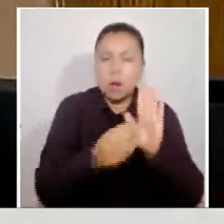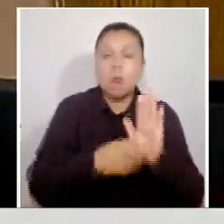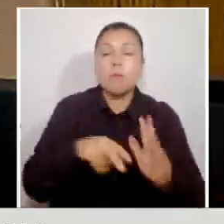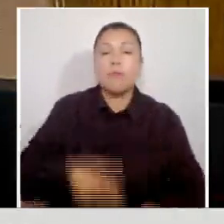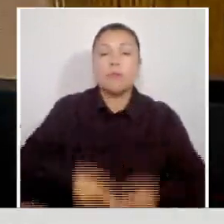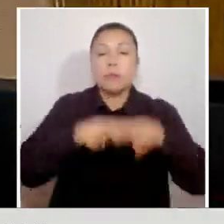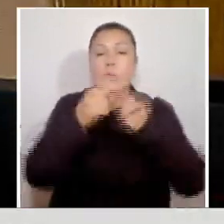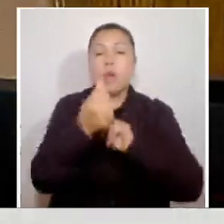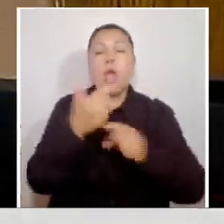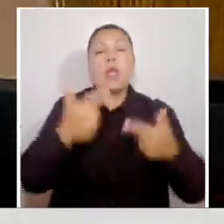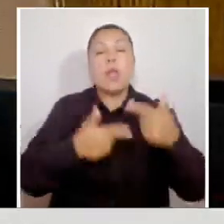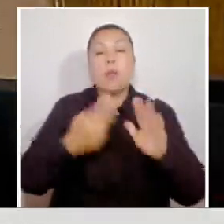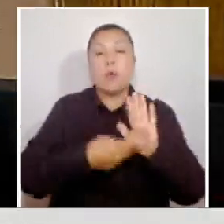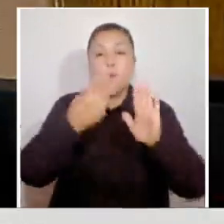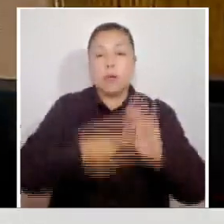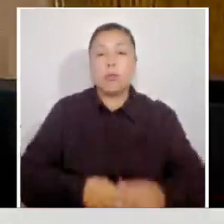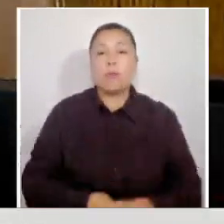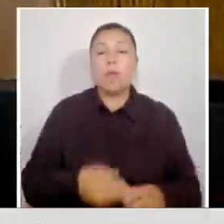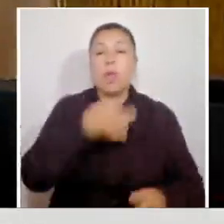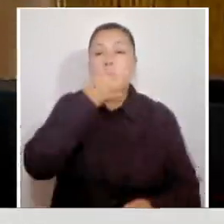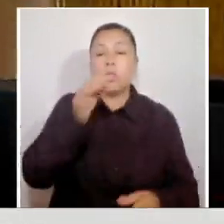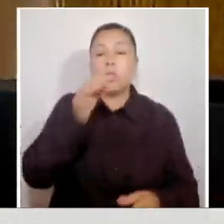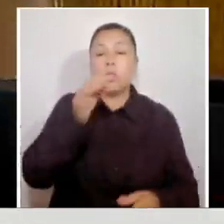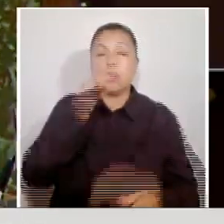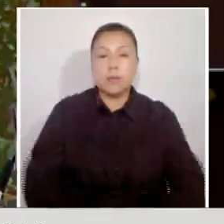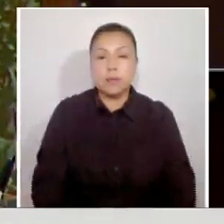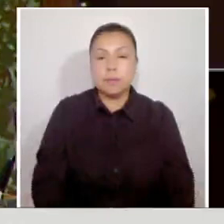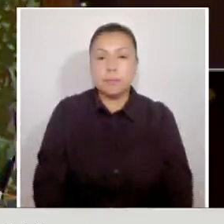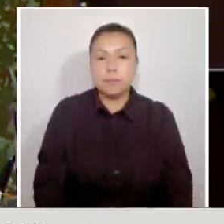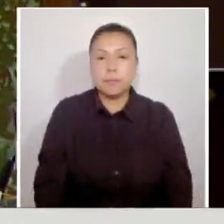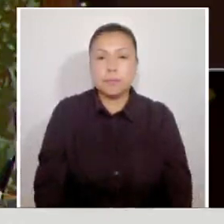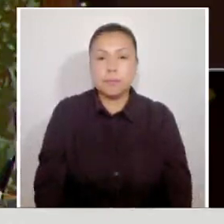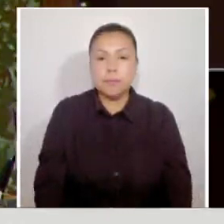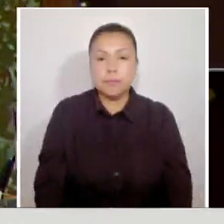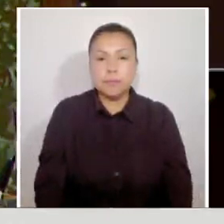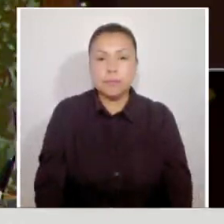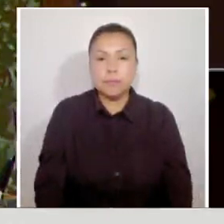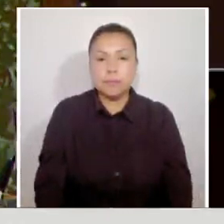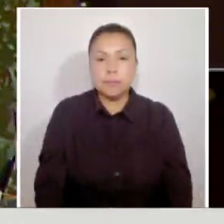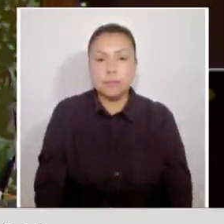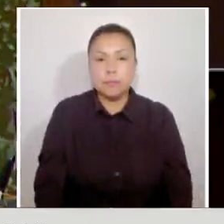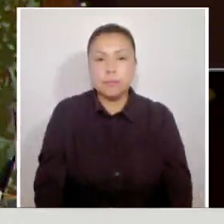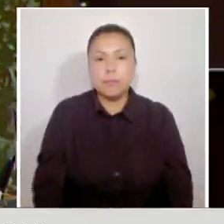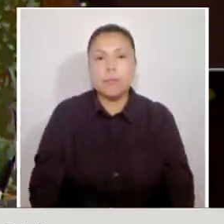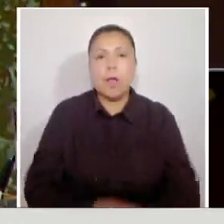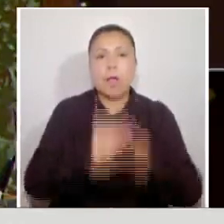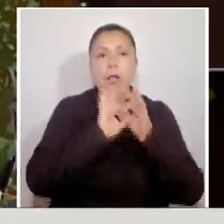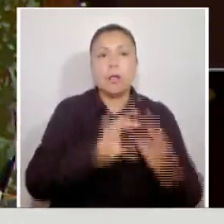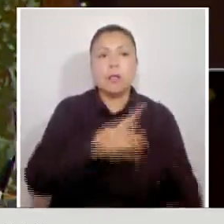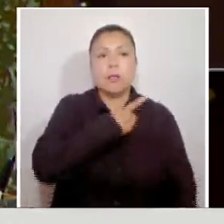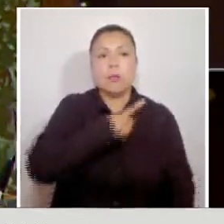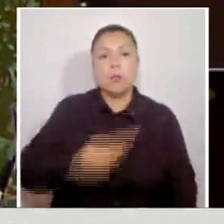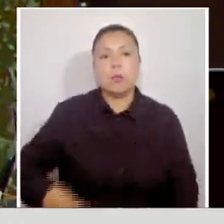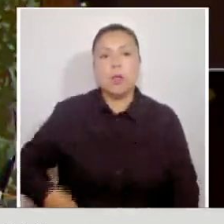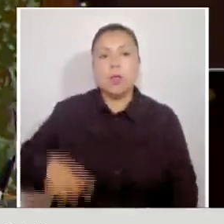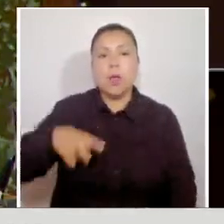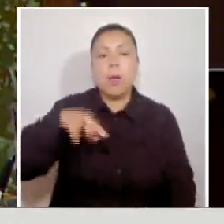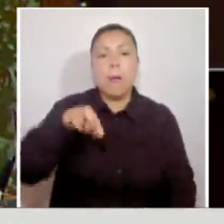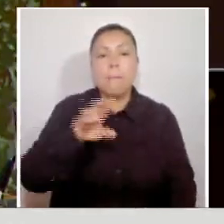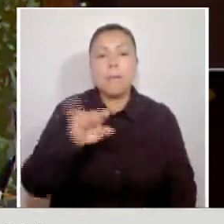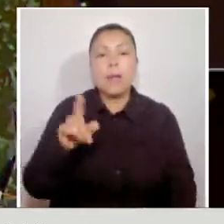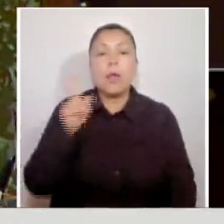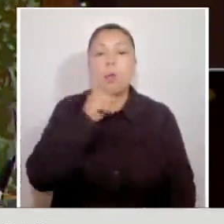política pública he dicho gracias gracias diputada Pérez finalmente tiene la